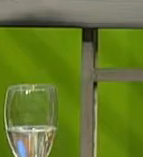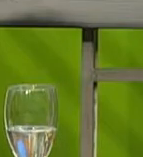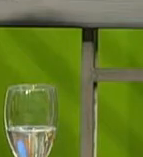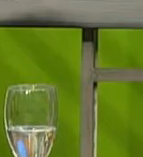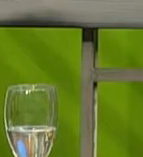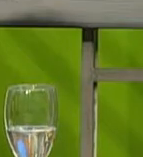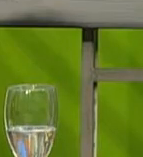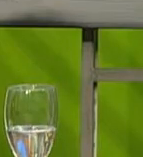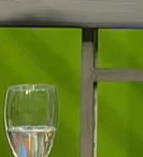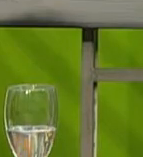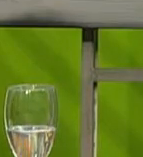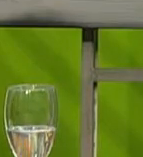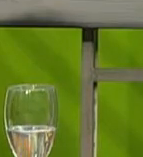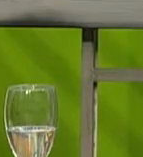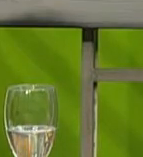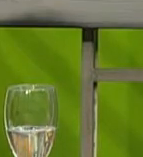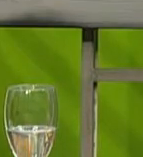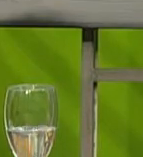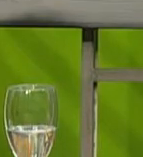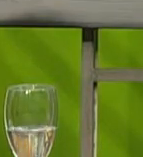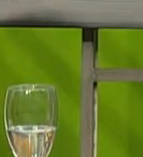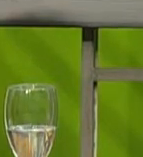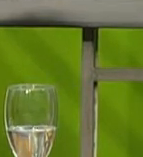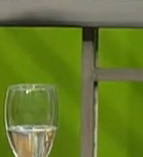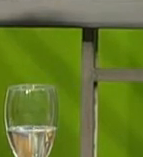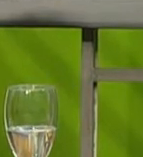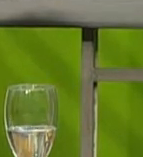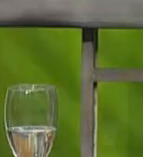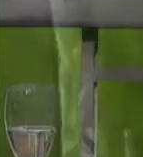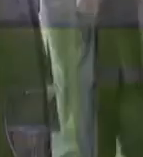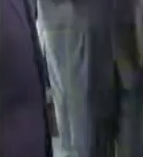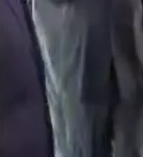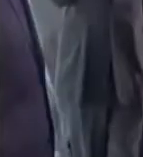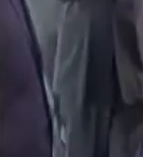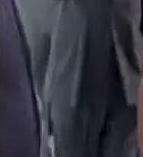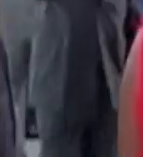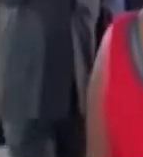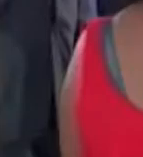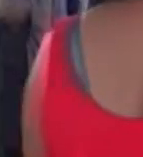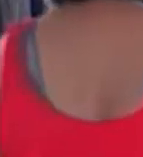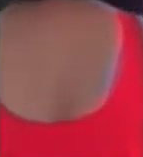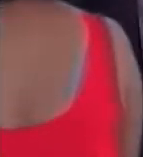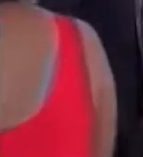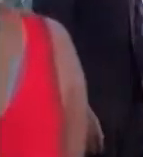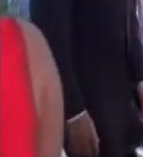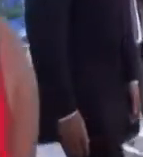se dejó inaugurada en el municipio de Navarrete, Santiago,